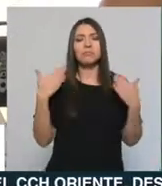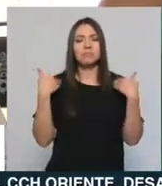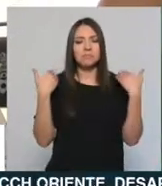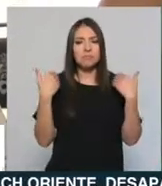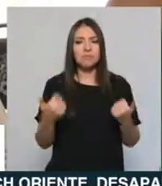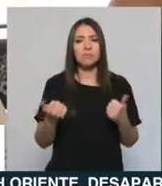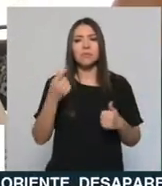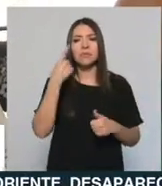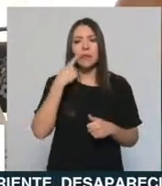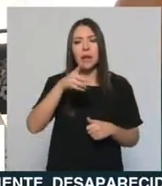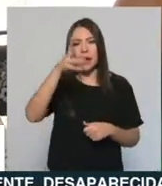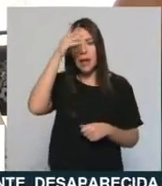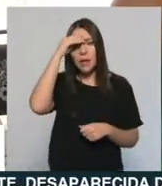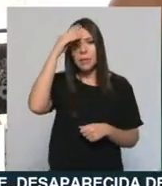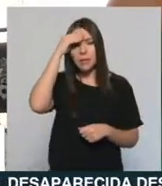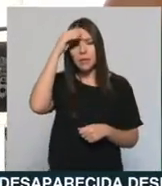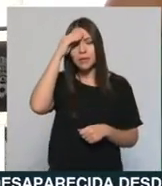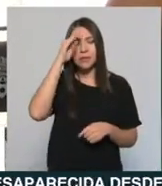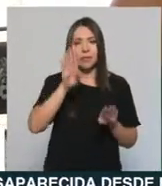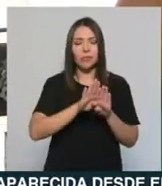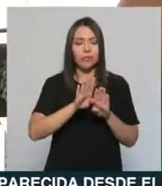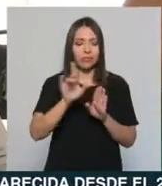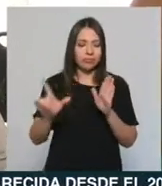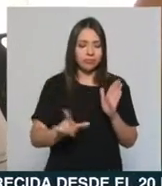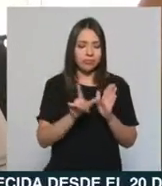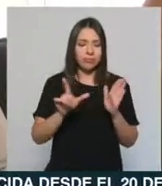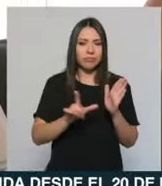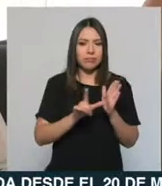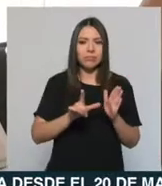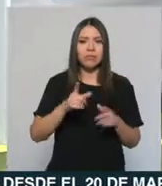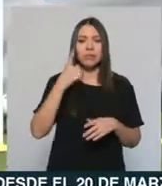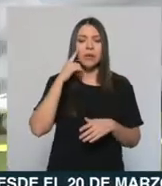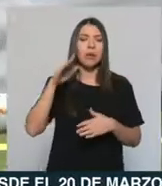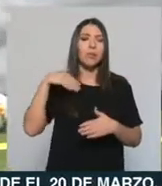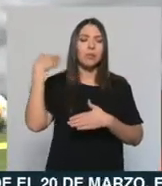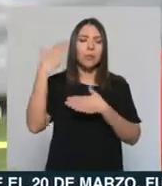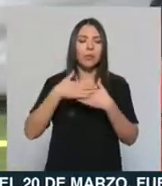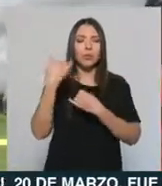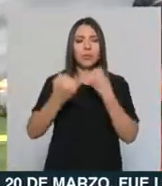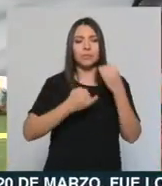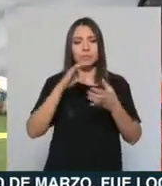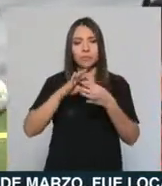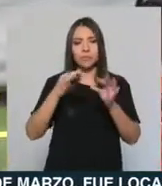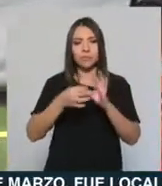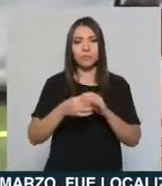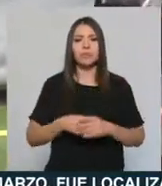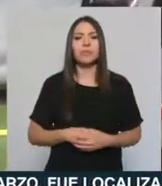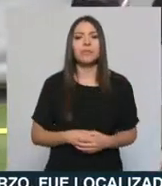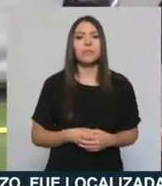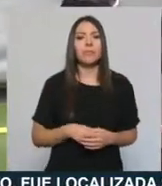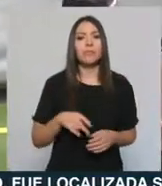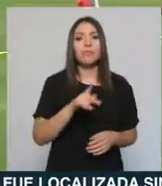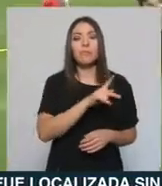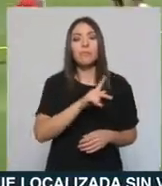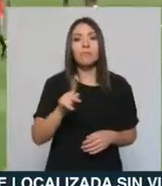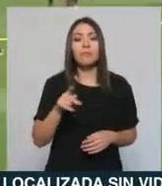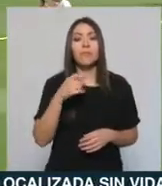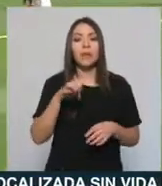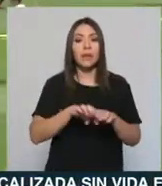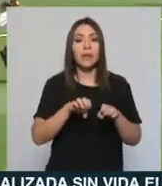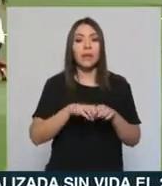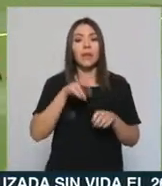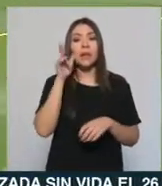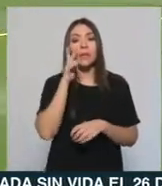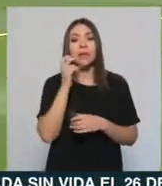como fogueo, como mencionas, para de cara al preolímpico. El Tri femenil se encuentra en espera de que se confirme su participación en los